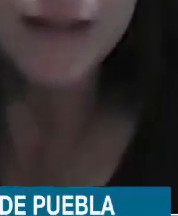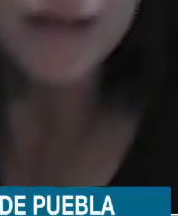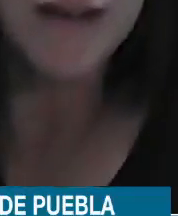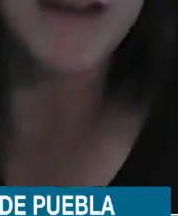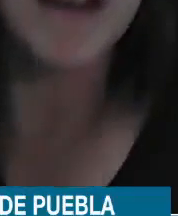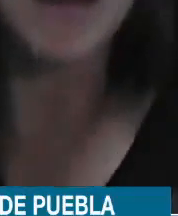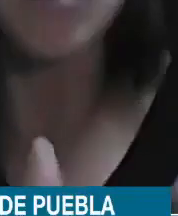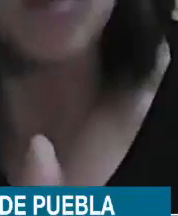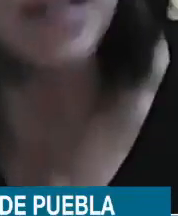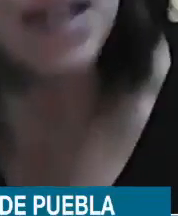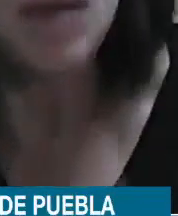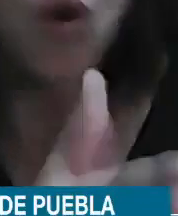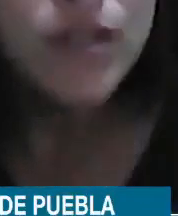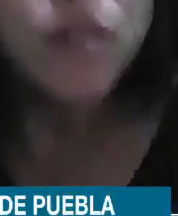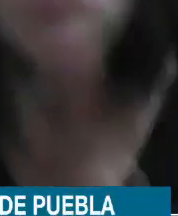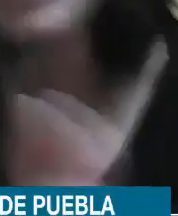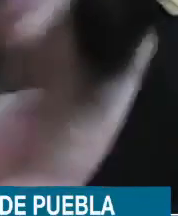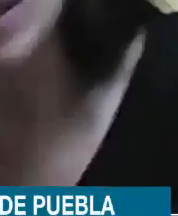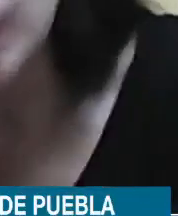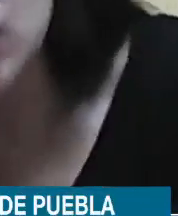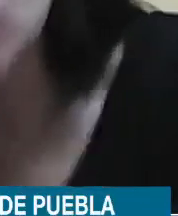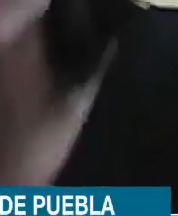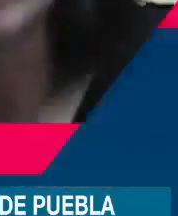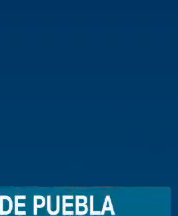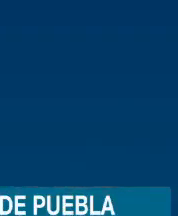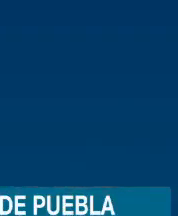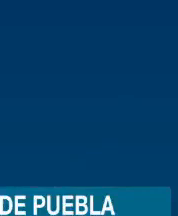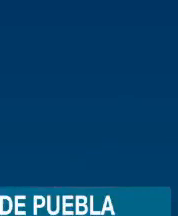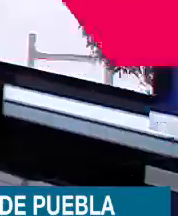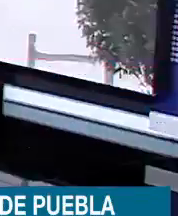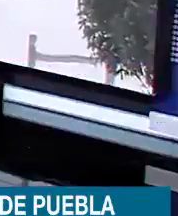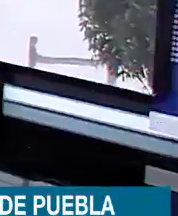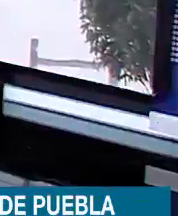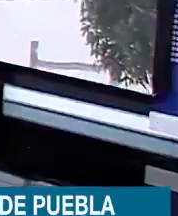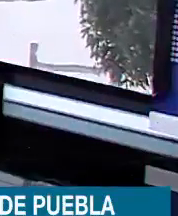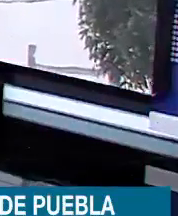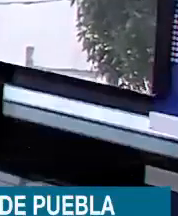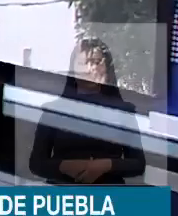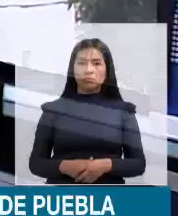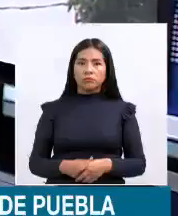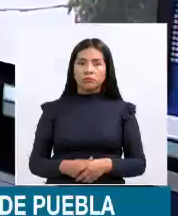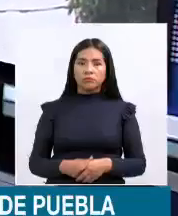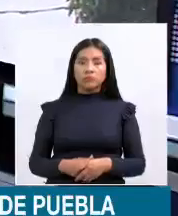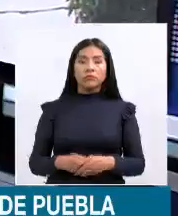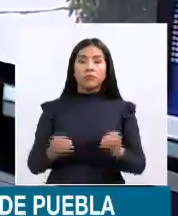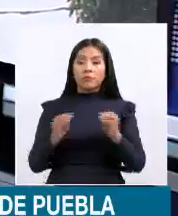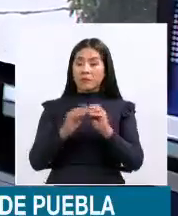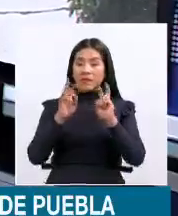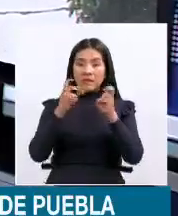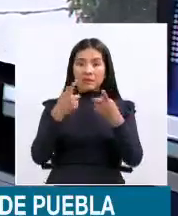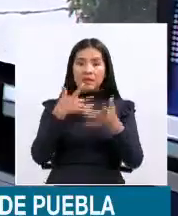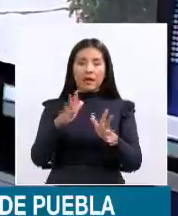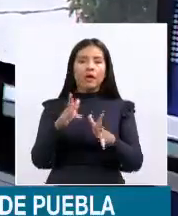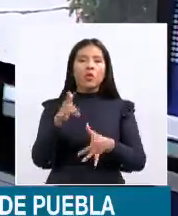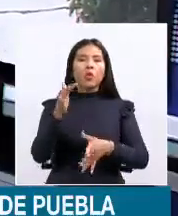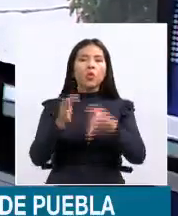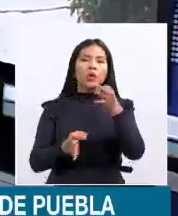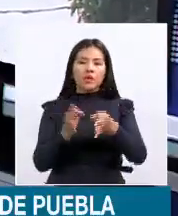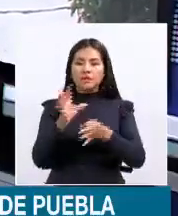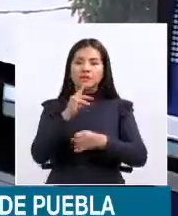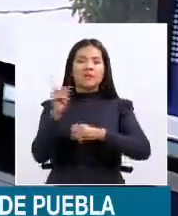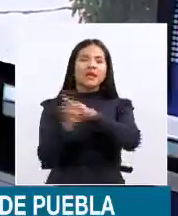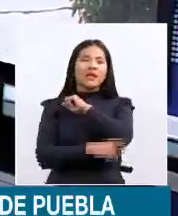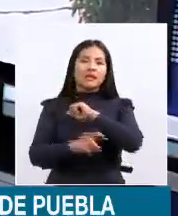además lo que se llama juicio y castigo a los culpables y luego el resarcimiento a las víctimas. Entonces estamos